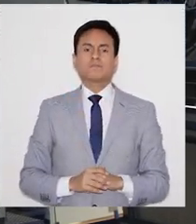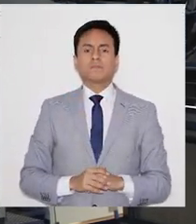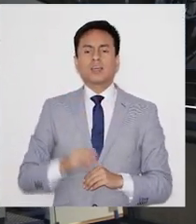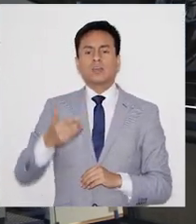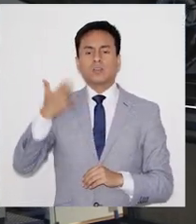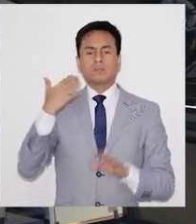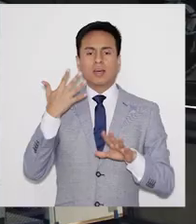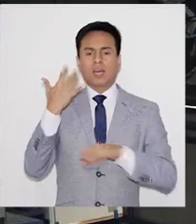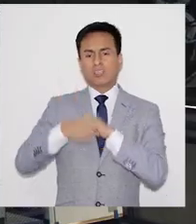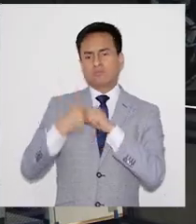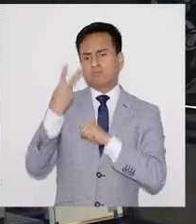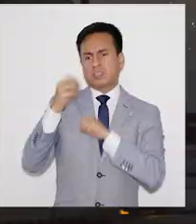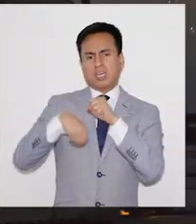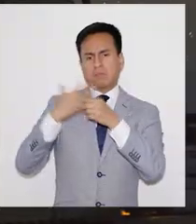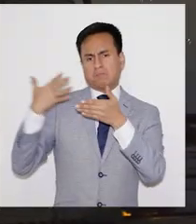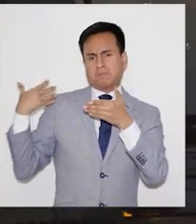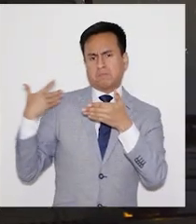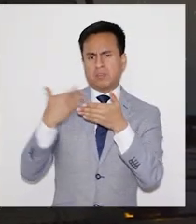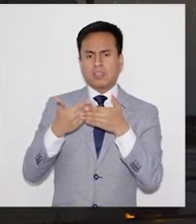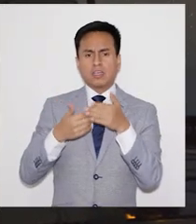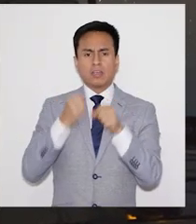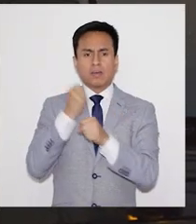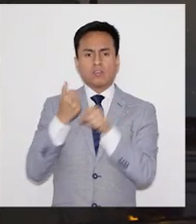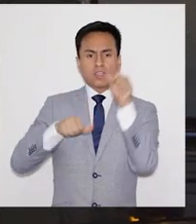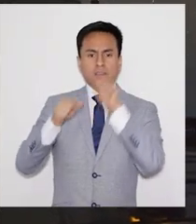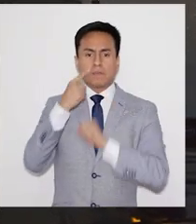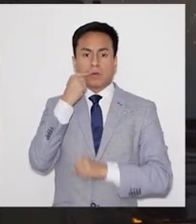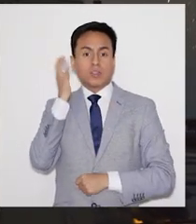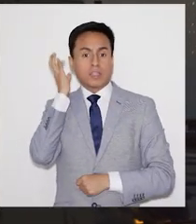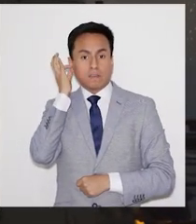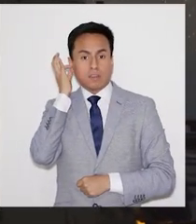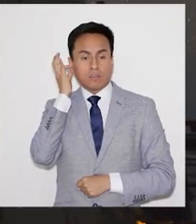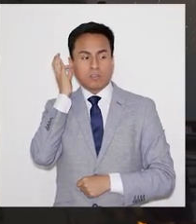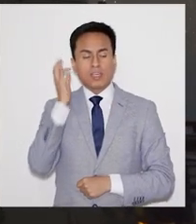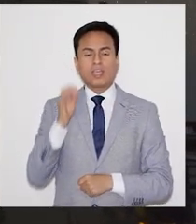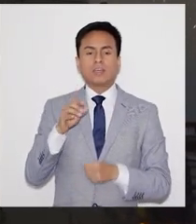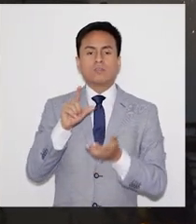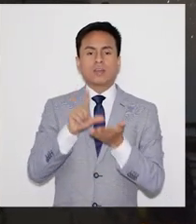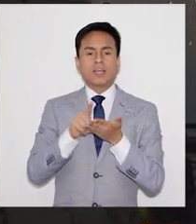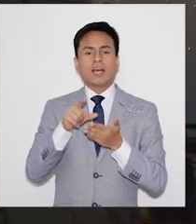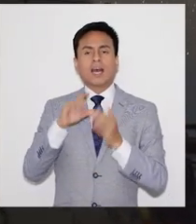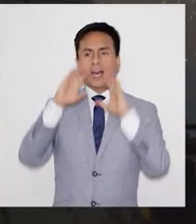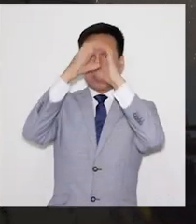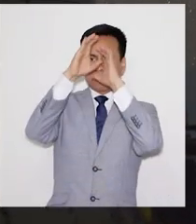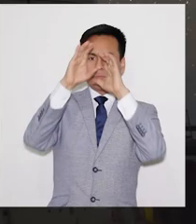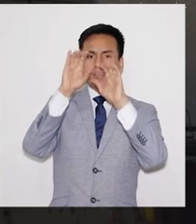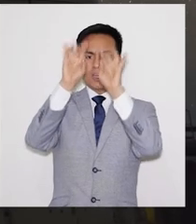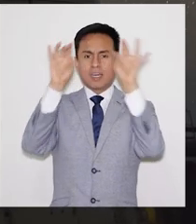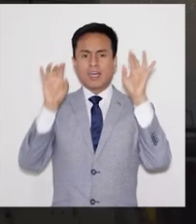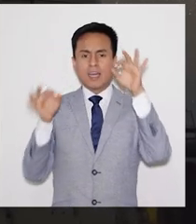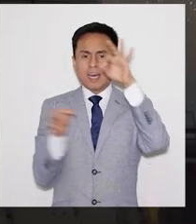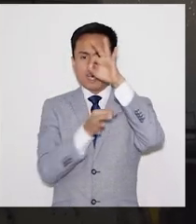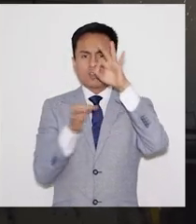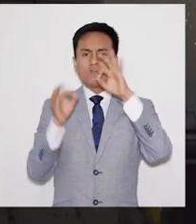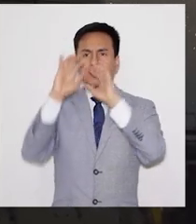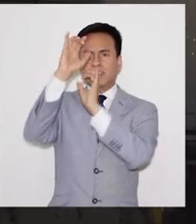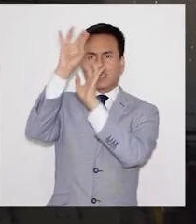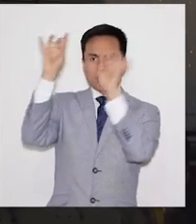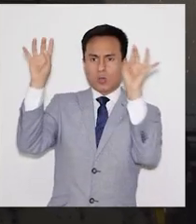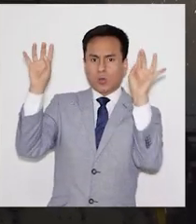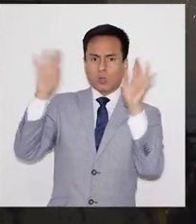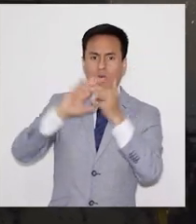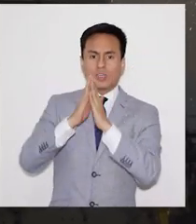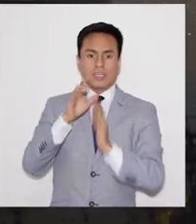Durante las últimas décadas, el trabajo de científicas y científicos en las áreas de la astronomía y la astrofísica